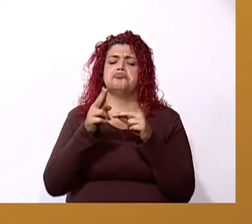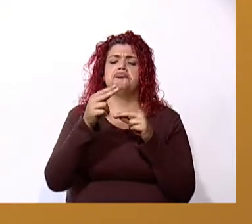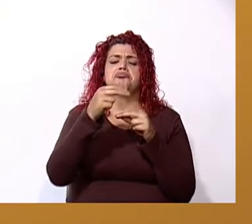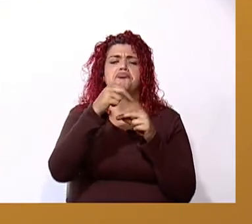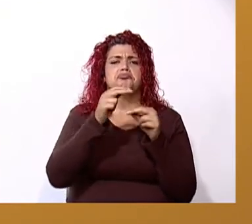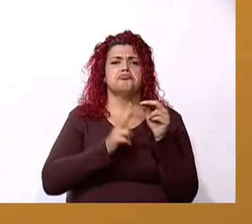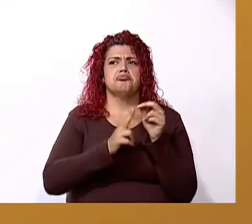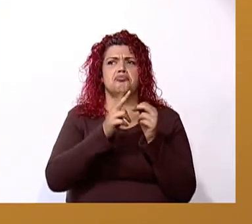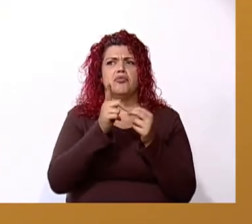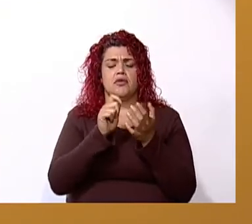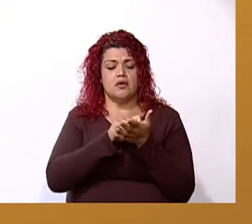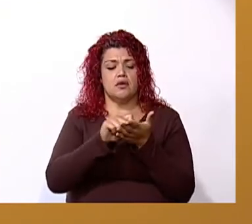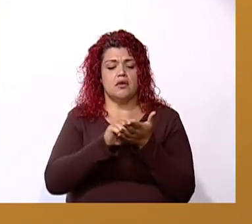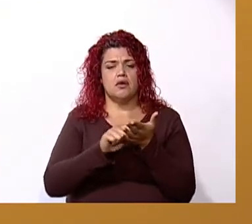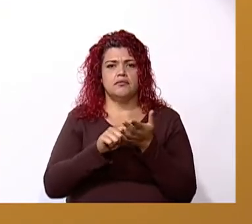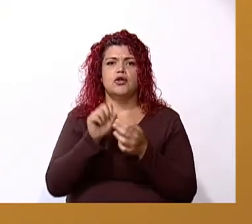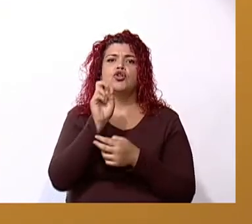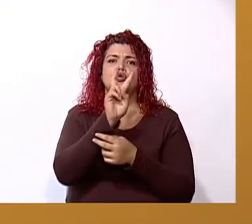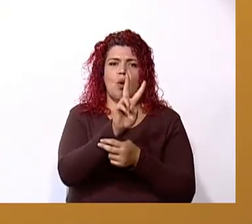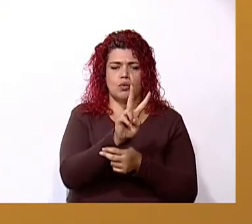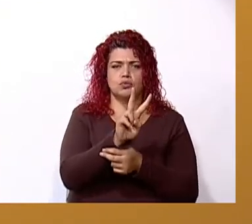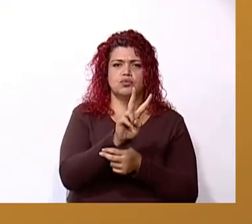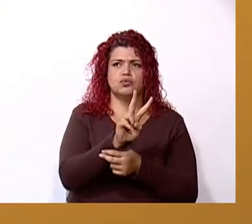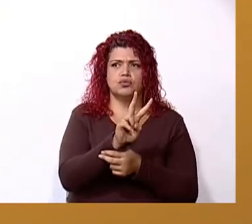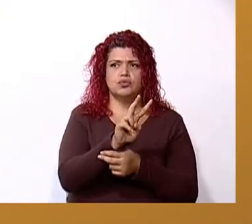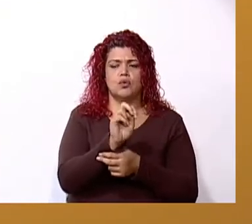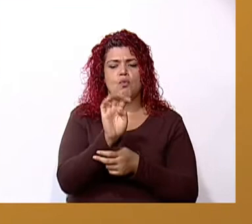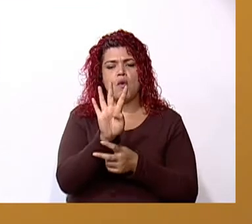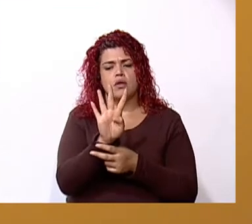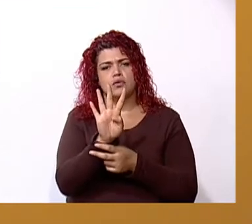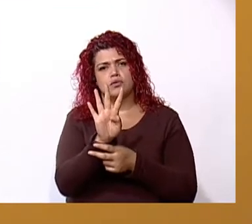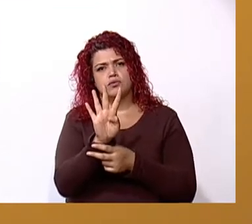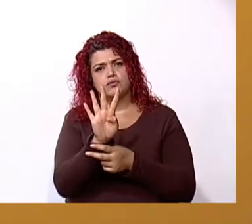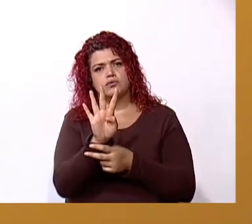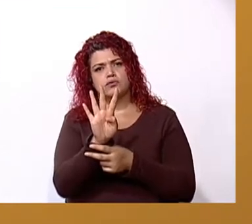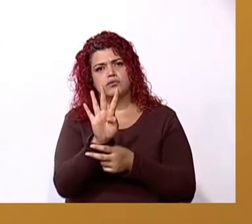vamos a anotar en ellos el número 2, 4,